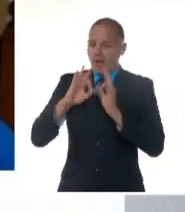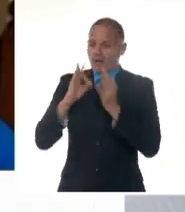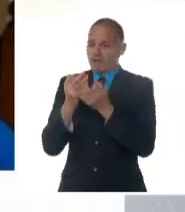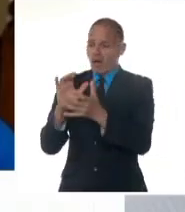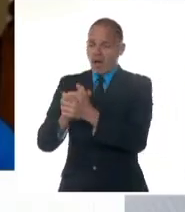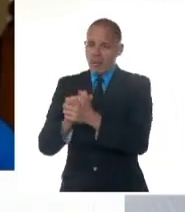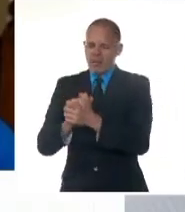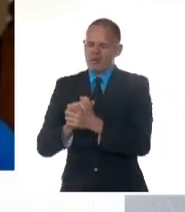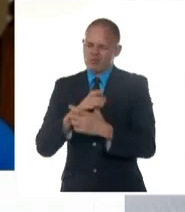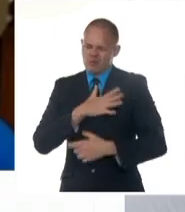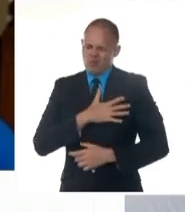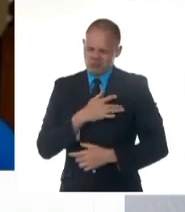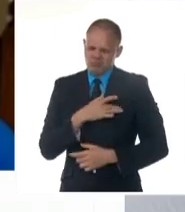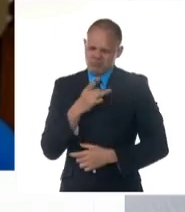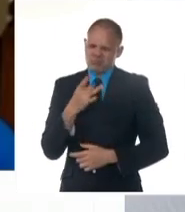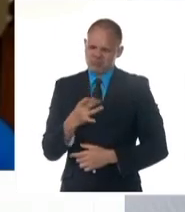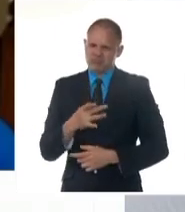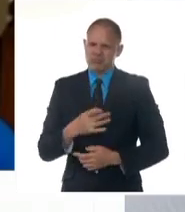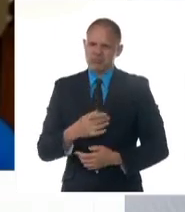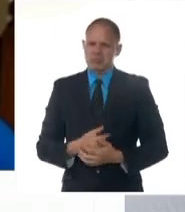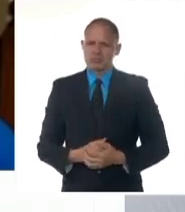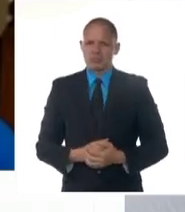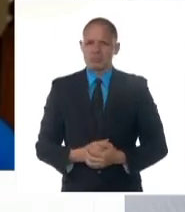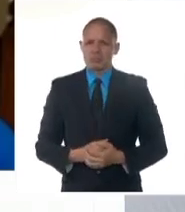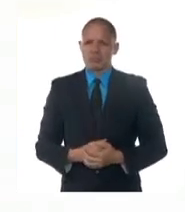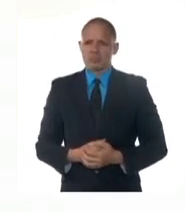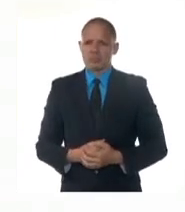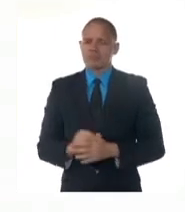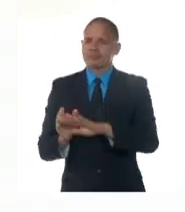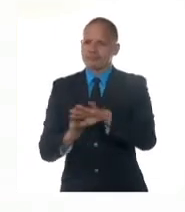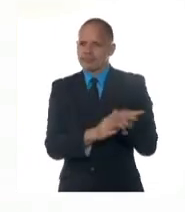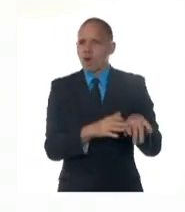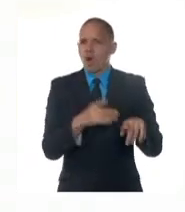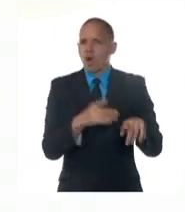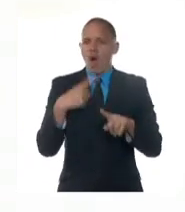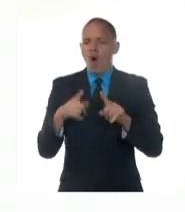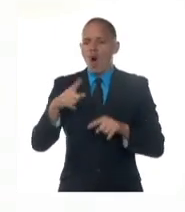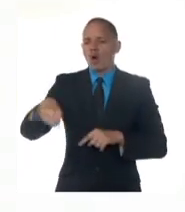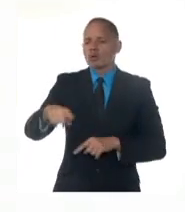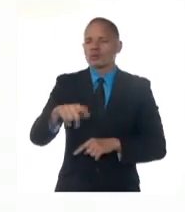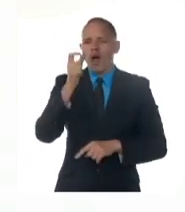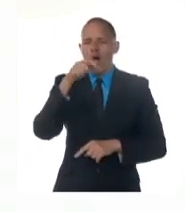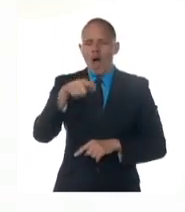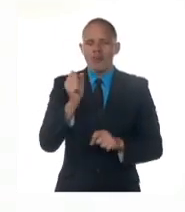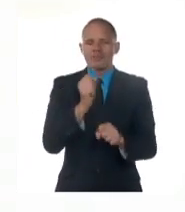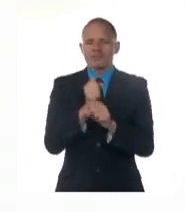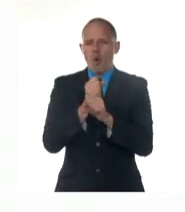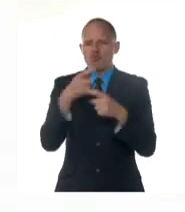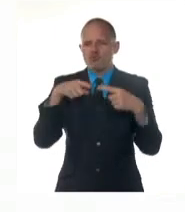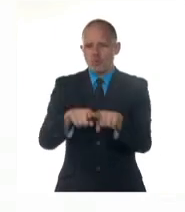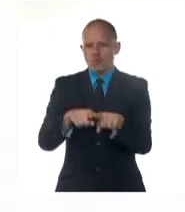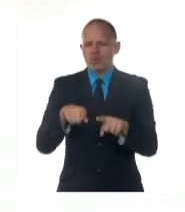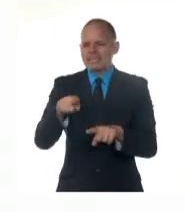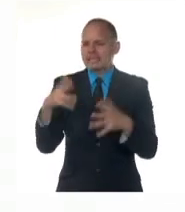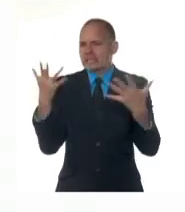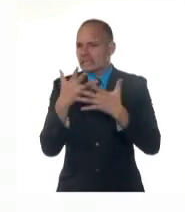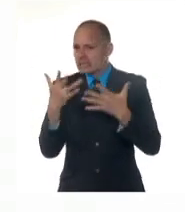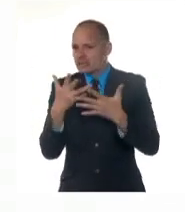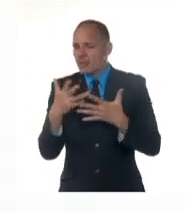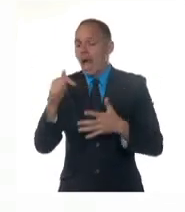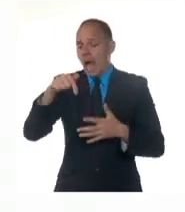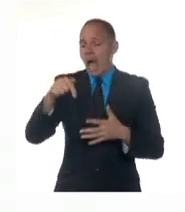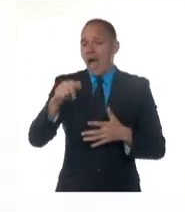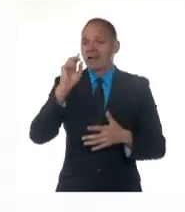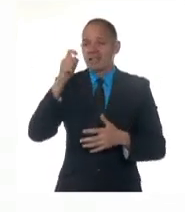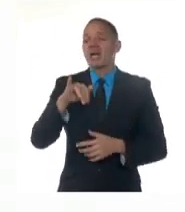amigos nuestras más sentidas condolencias. También los compañeros Oswaldo Ramírez y Onelio Castillo, vicepresidente primero y